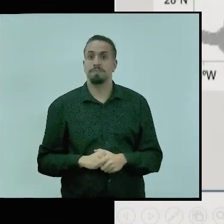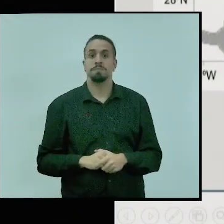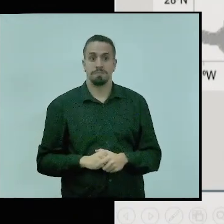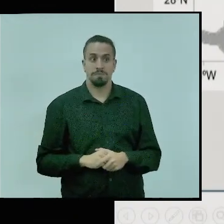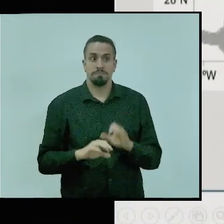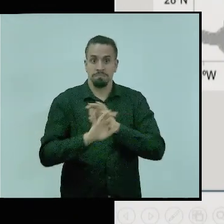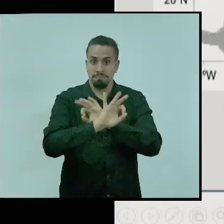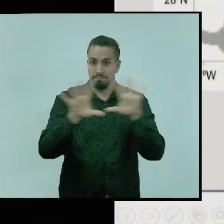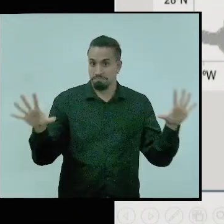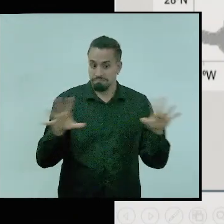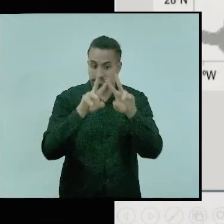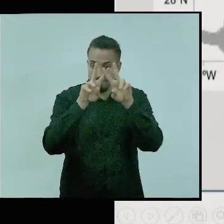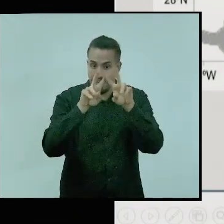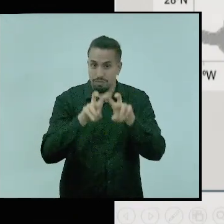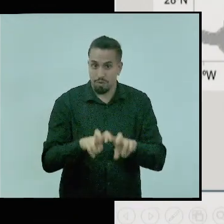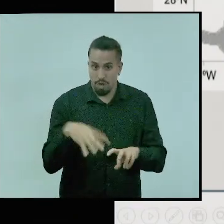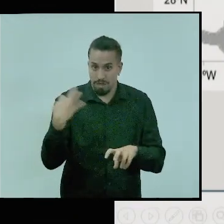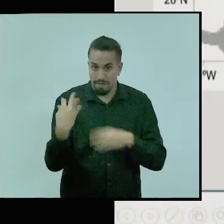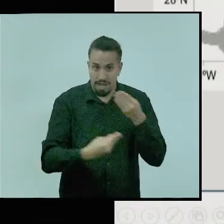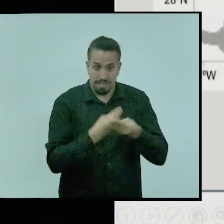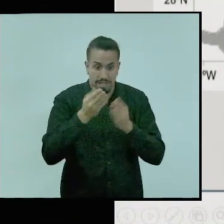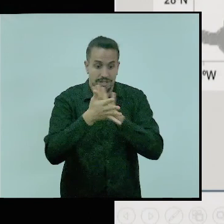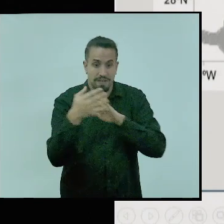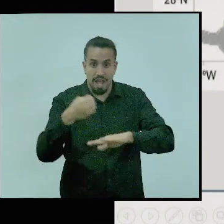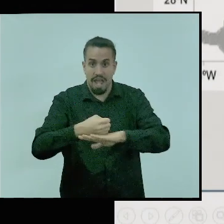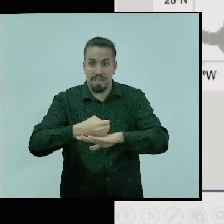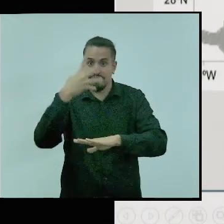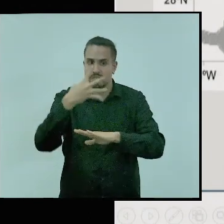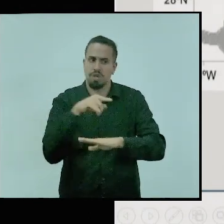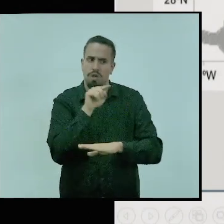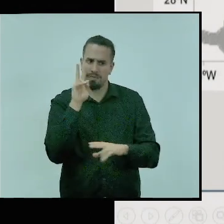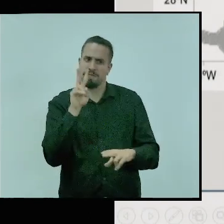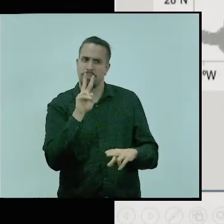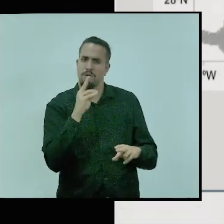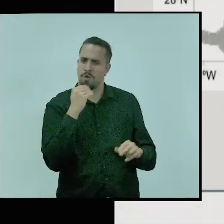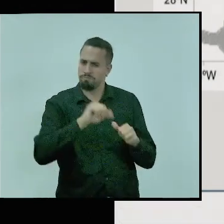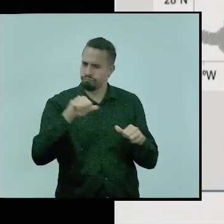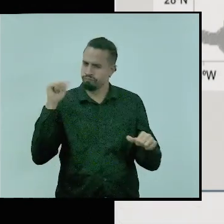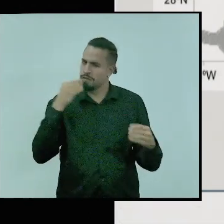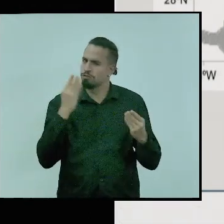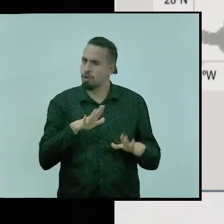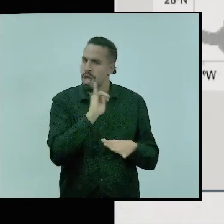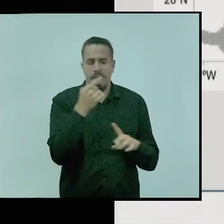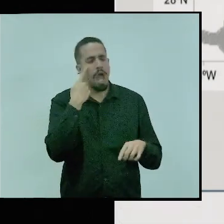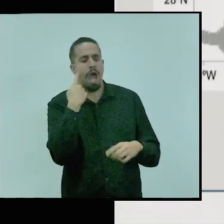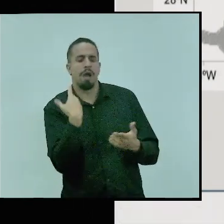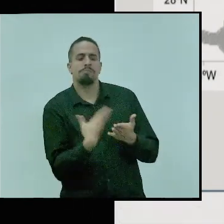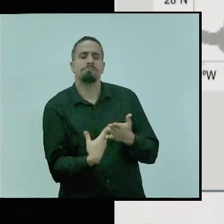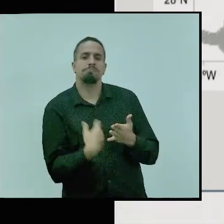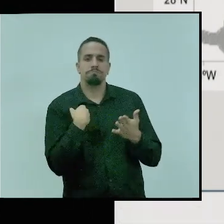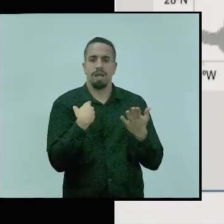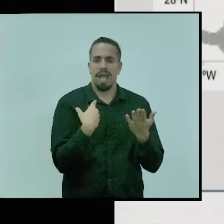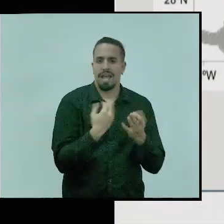Obviamente habría que hacer un estudio. Aquí tienen ustedes edificios con suficiente época para intentar encontrar evidencias